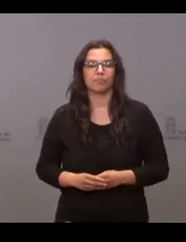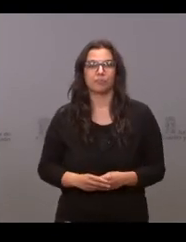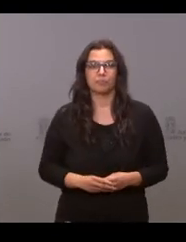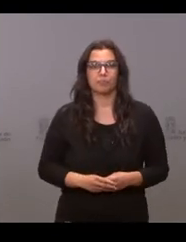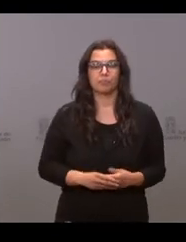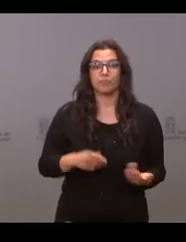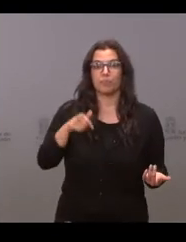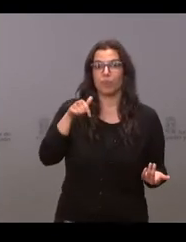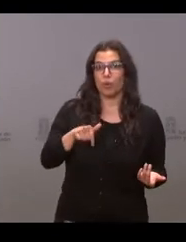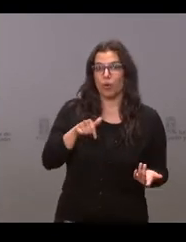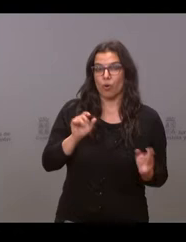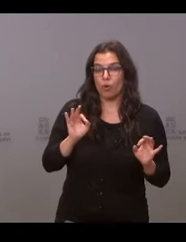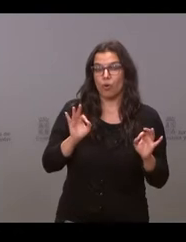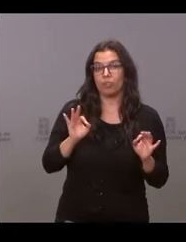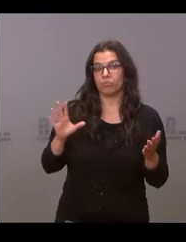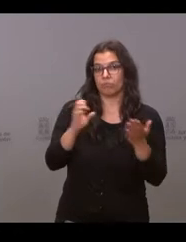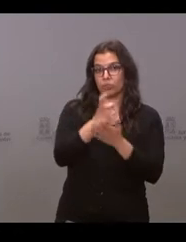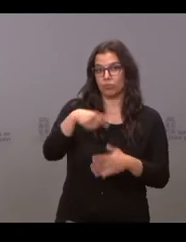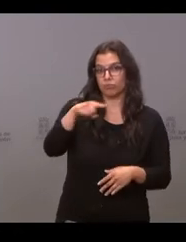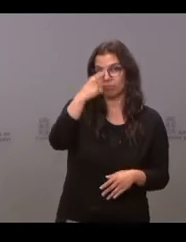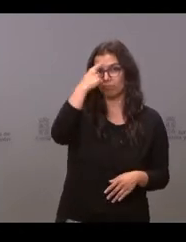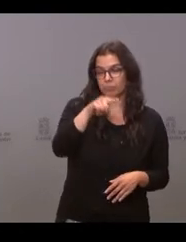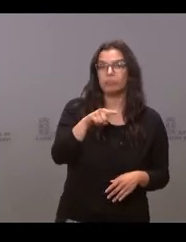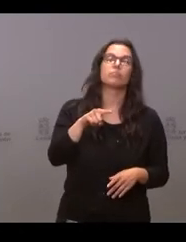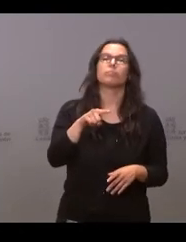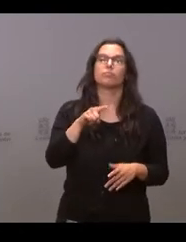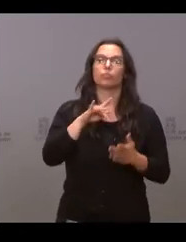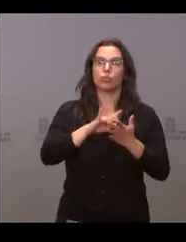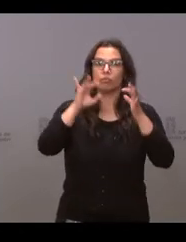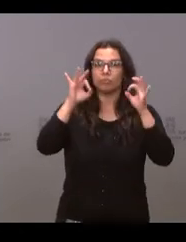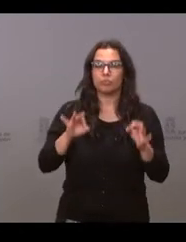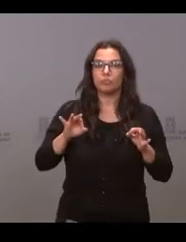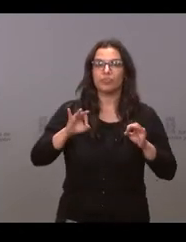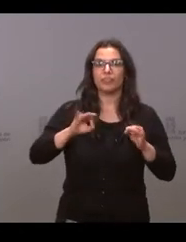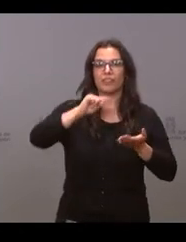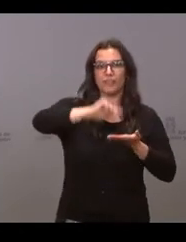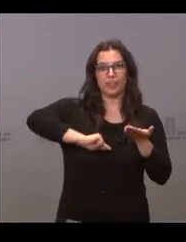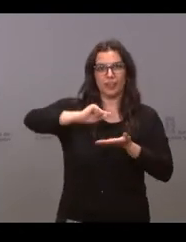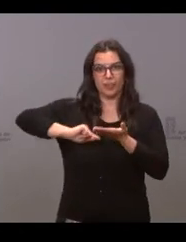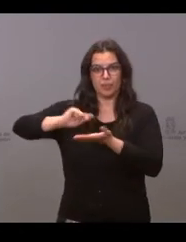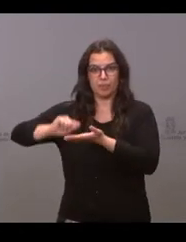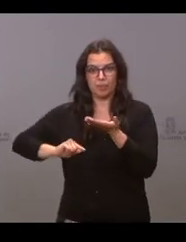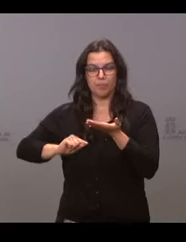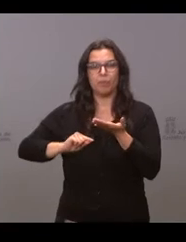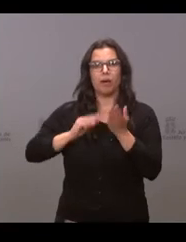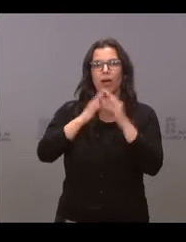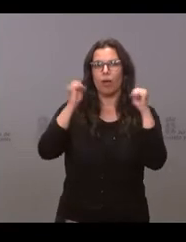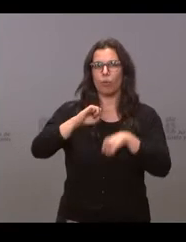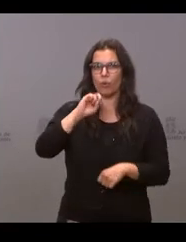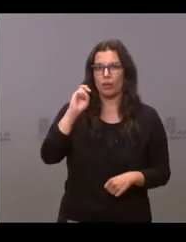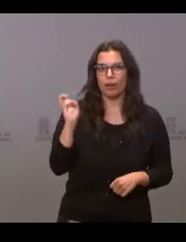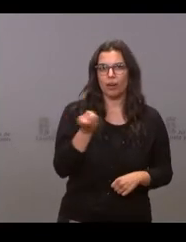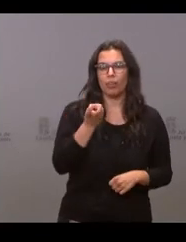hoy como todos conocéis hemos procedido a la firma de una serie de acuerdos dentro